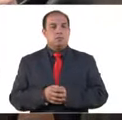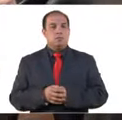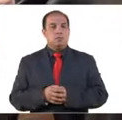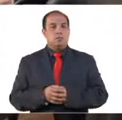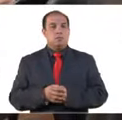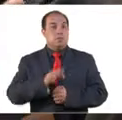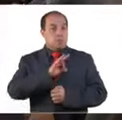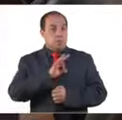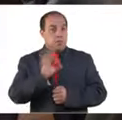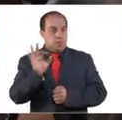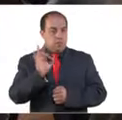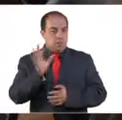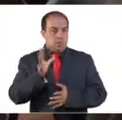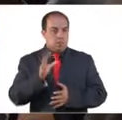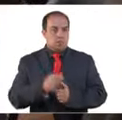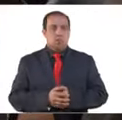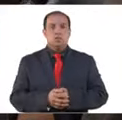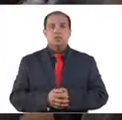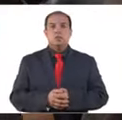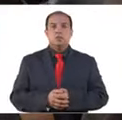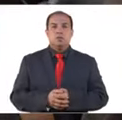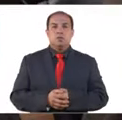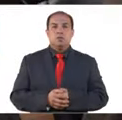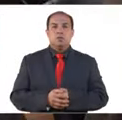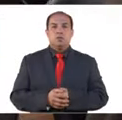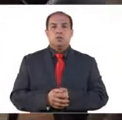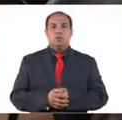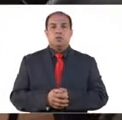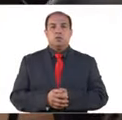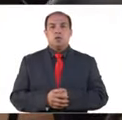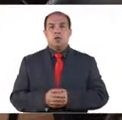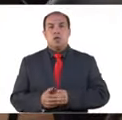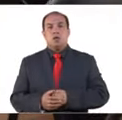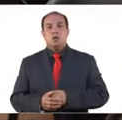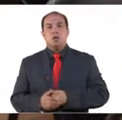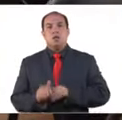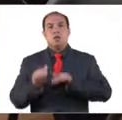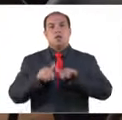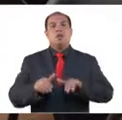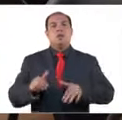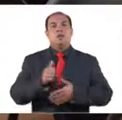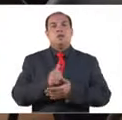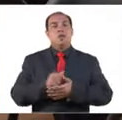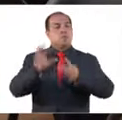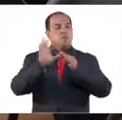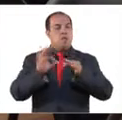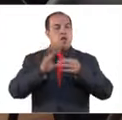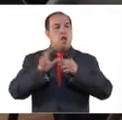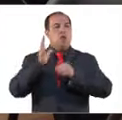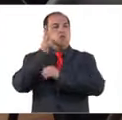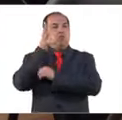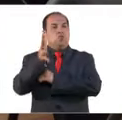si puede haber ahí, incluso inscribir a la Ciudad de México precisamente como una de las ciudades con mayor número de ciclovías?